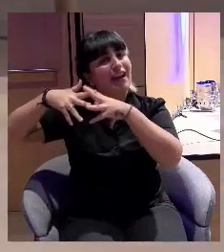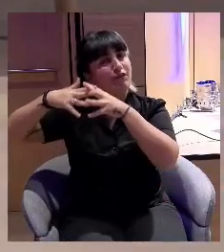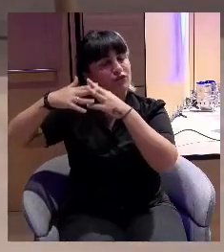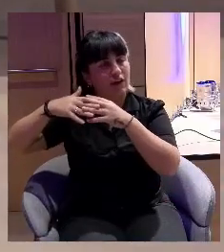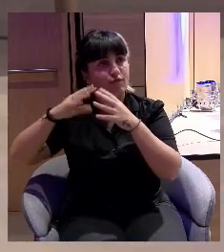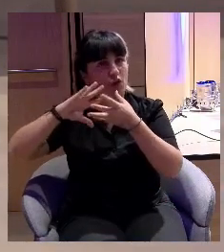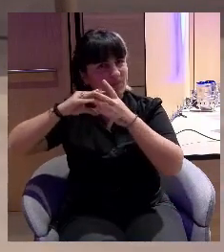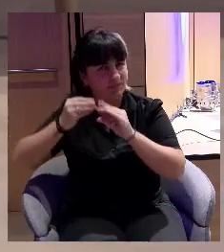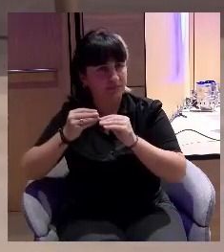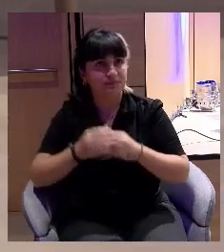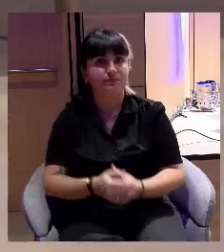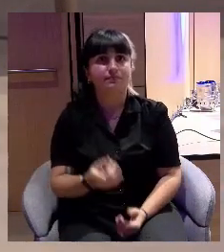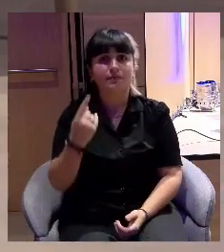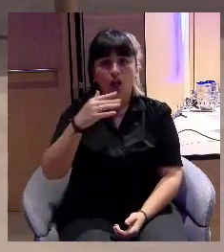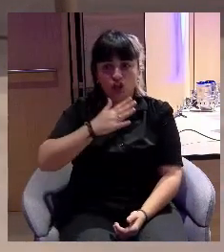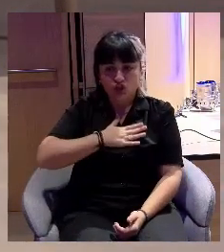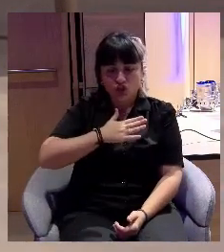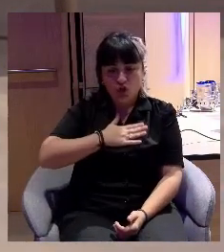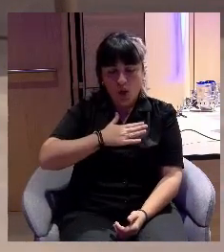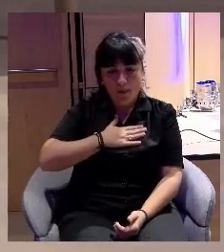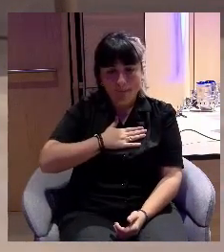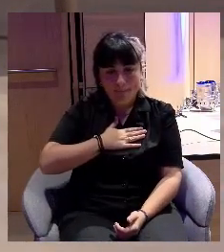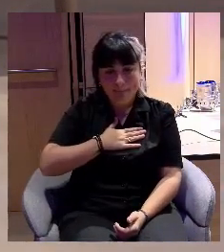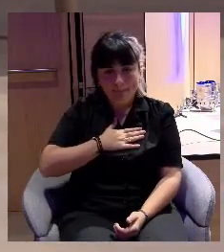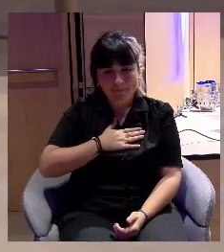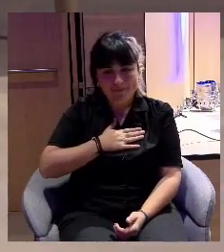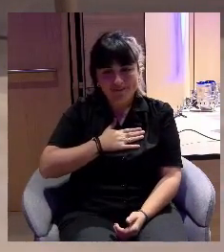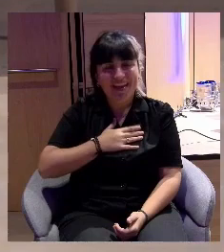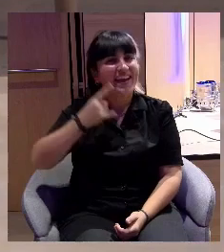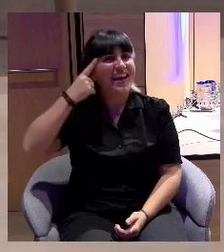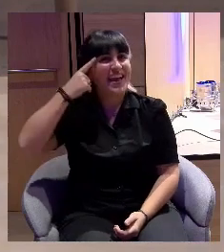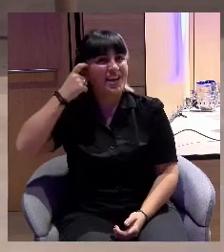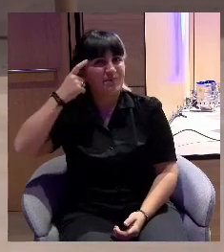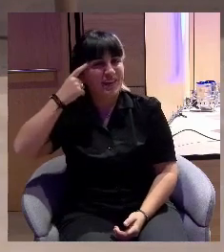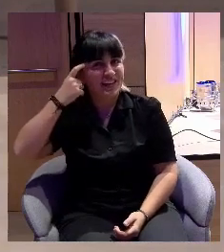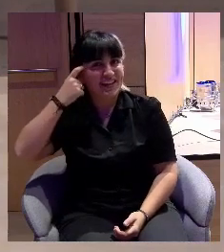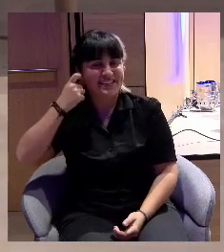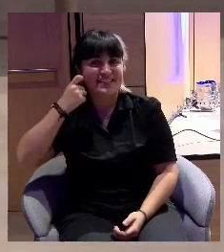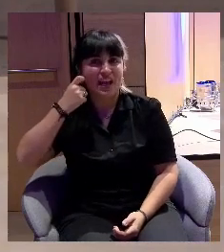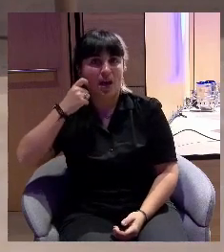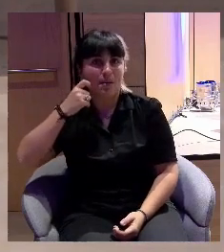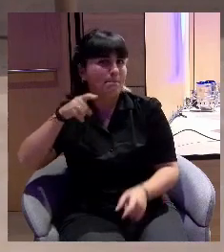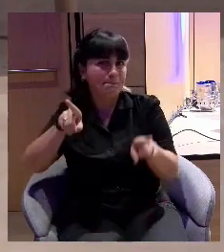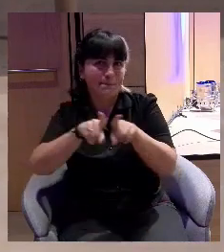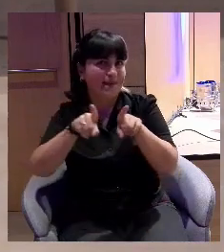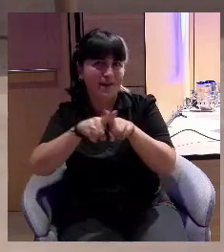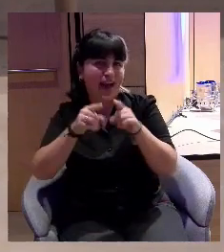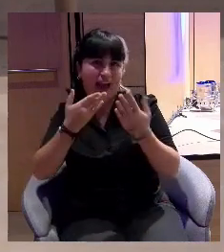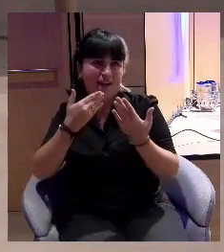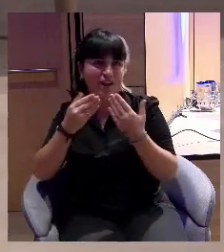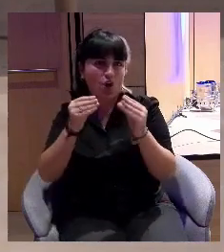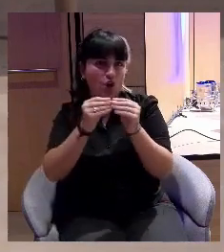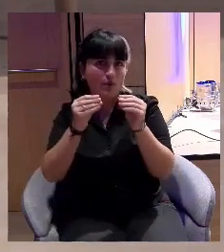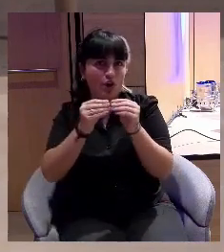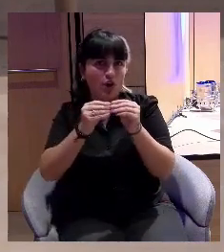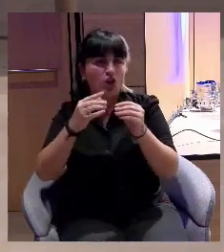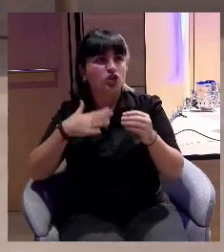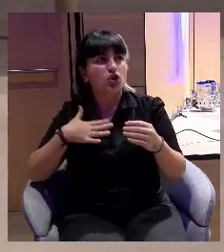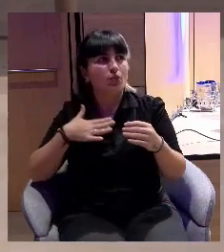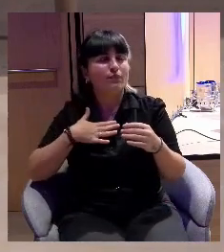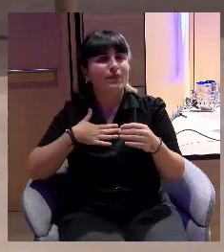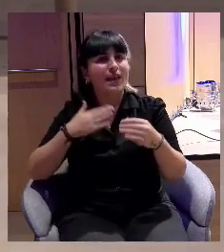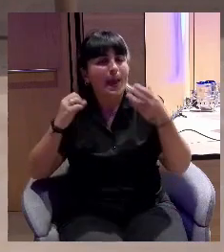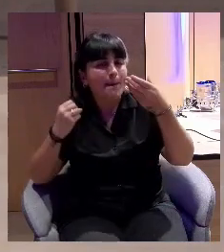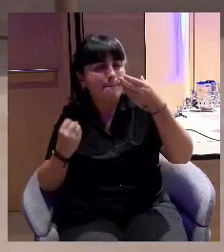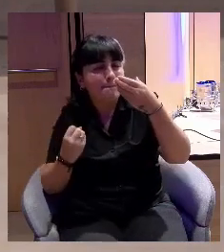Andrés, yo tengo una experiencia, justamente lo que tú estás buscando. Cuando yo entré a coordinar la